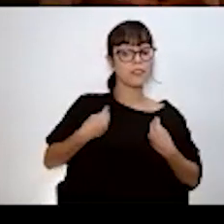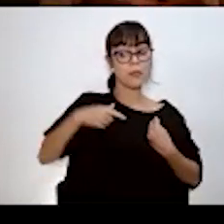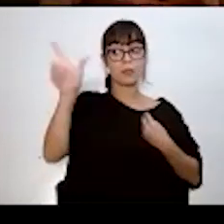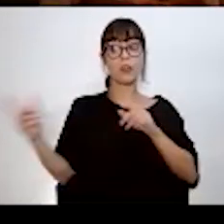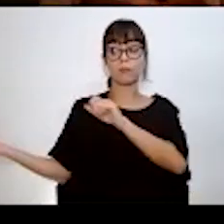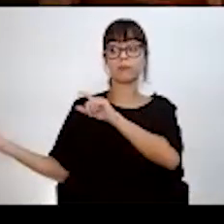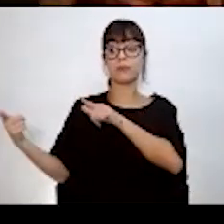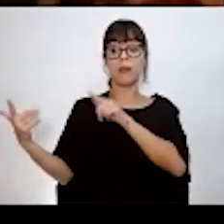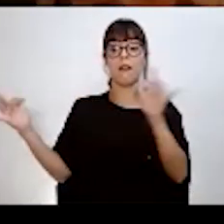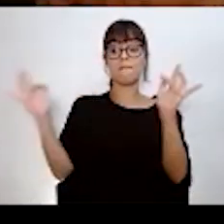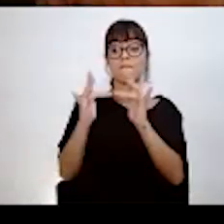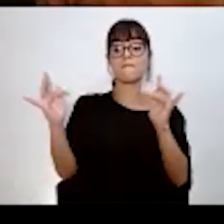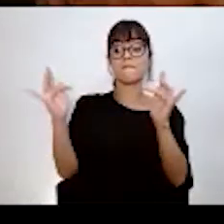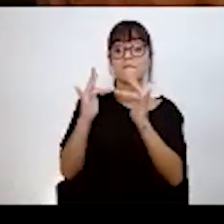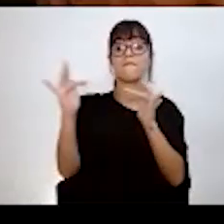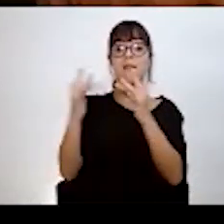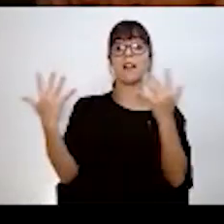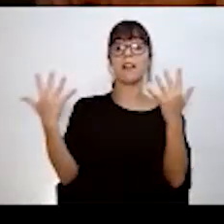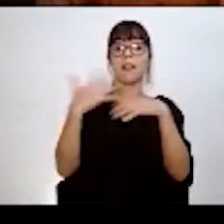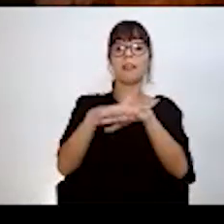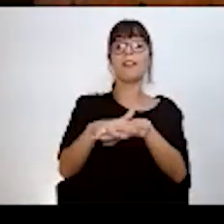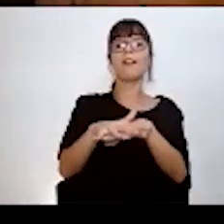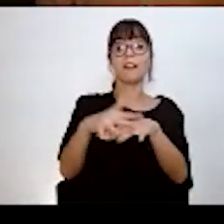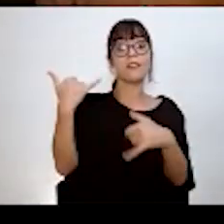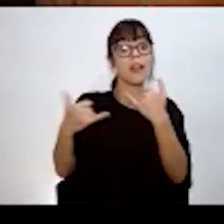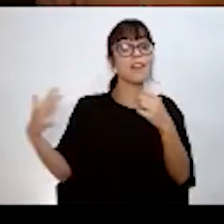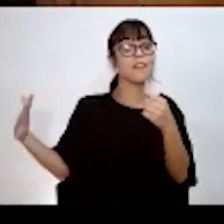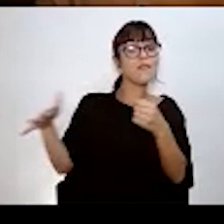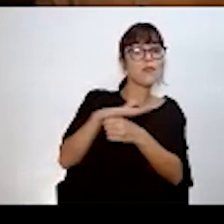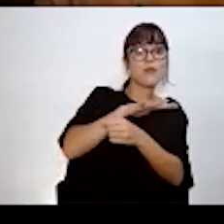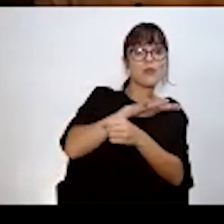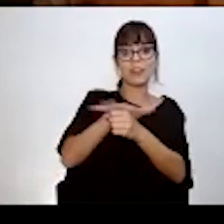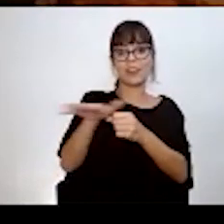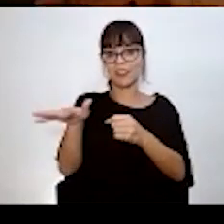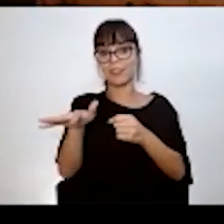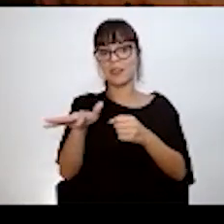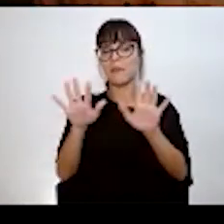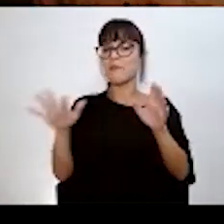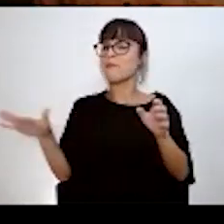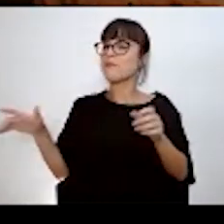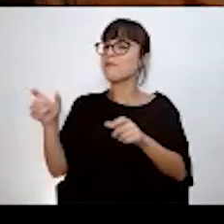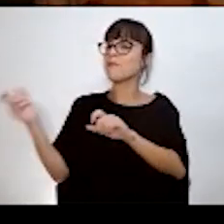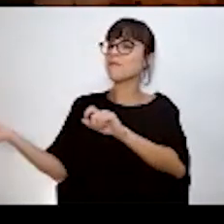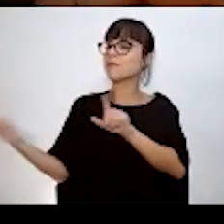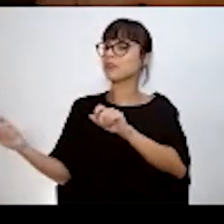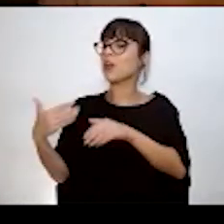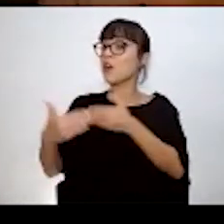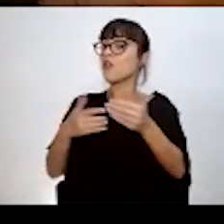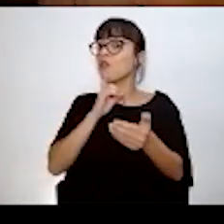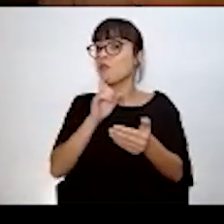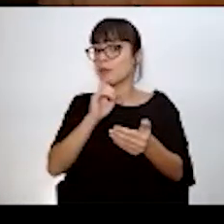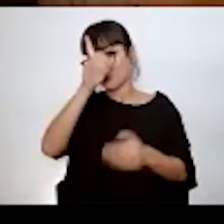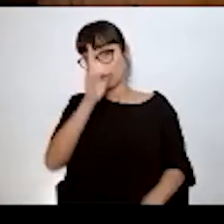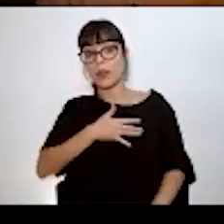imbricándose entre sí. ¿Cómo es ese proceso de imbricación? Pues no lo sabemos todavía. Pudo ser violento en algunos casos, en otros casos pudo